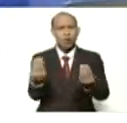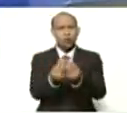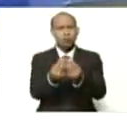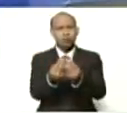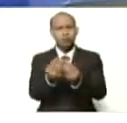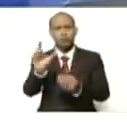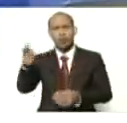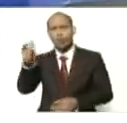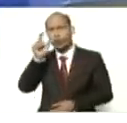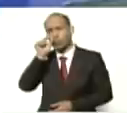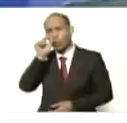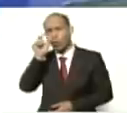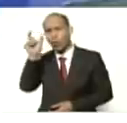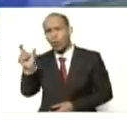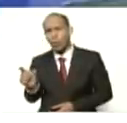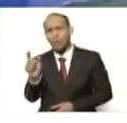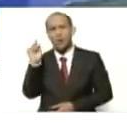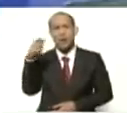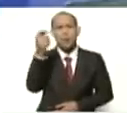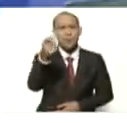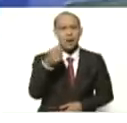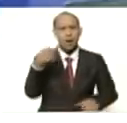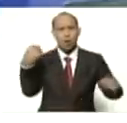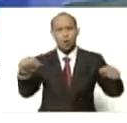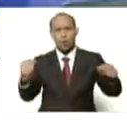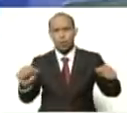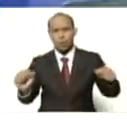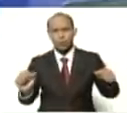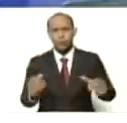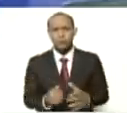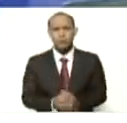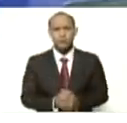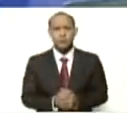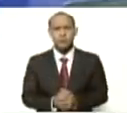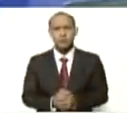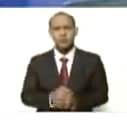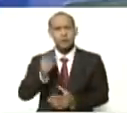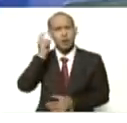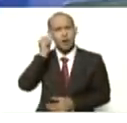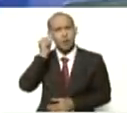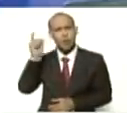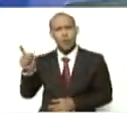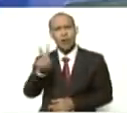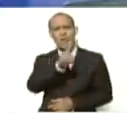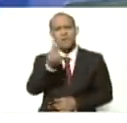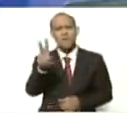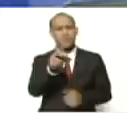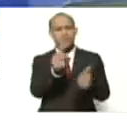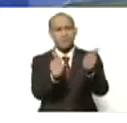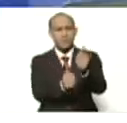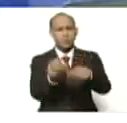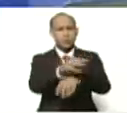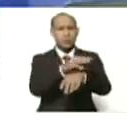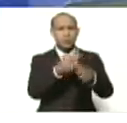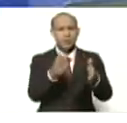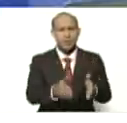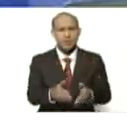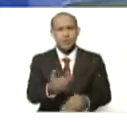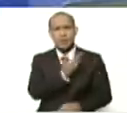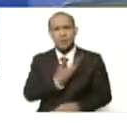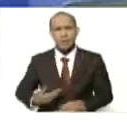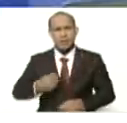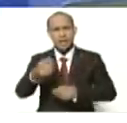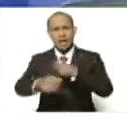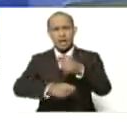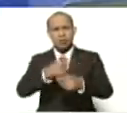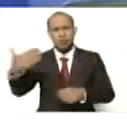carreño pescador y motorista olga de figueroa viceministra luis león presidente de la asociación de jardineros